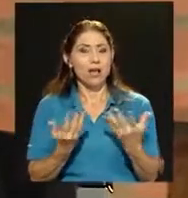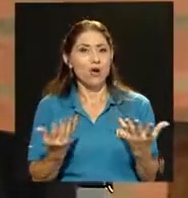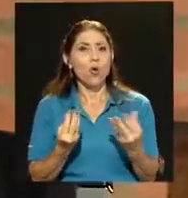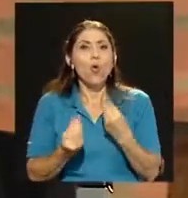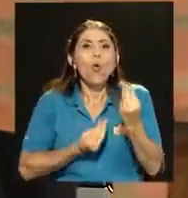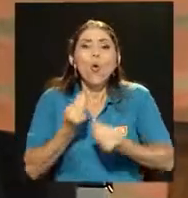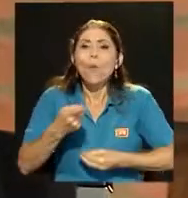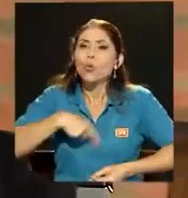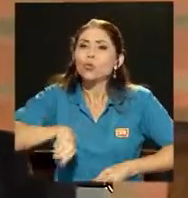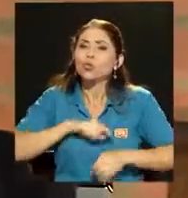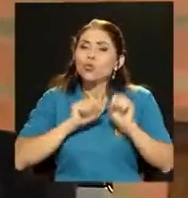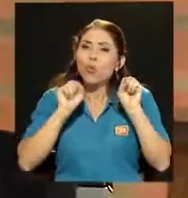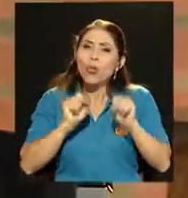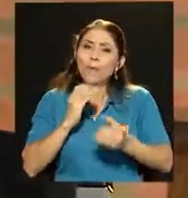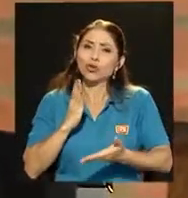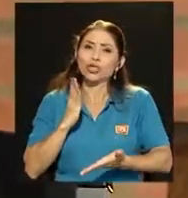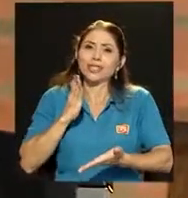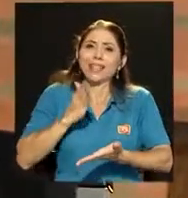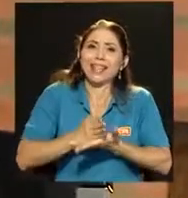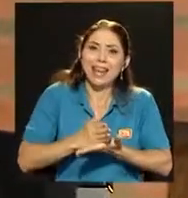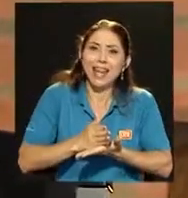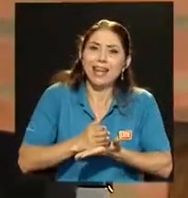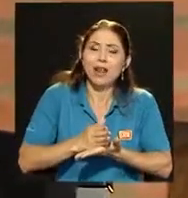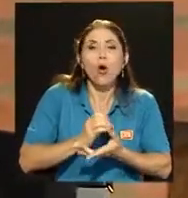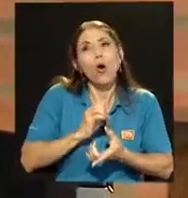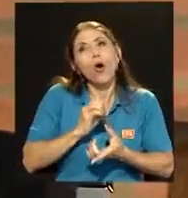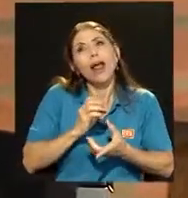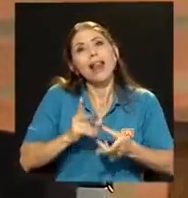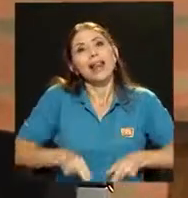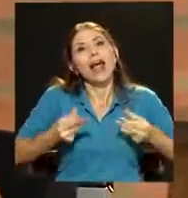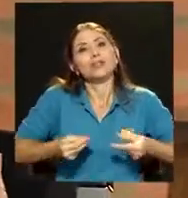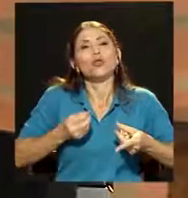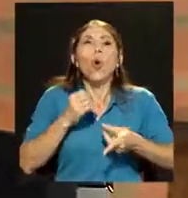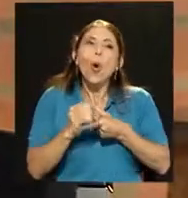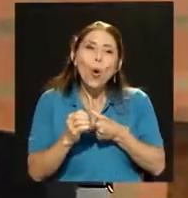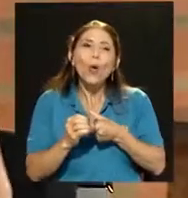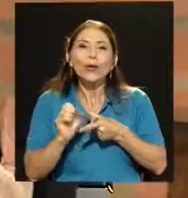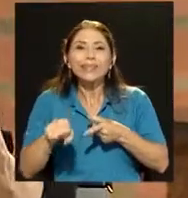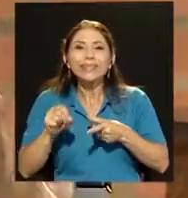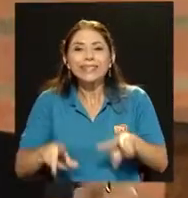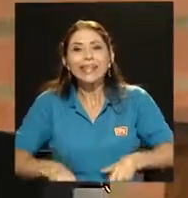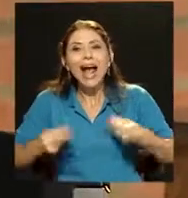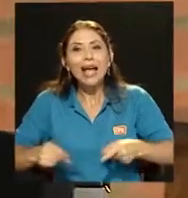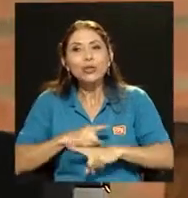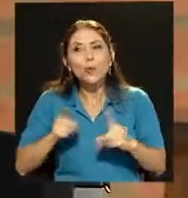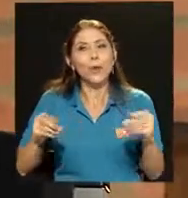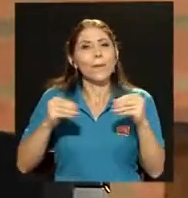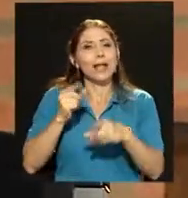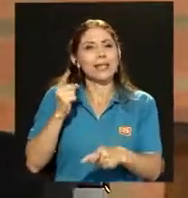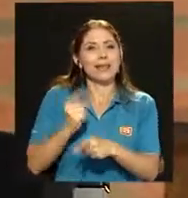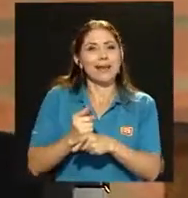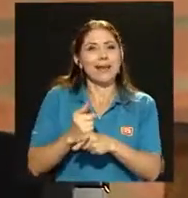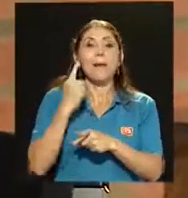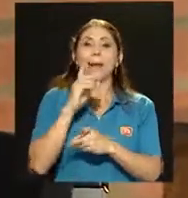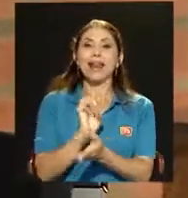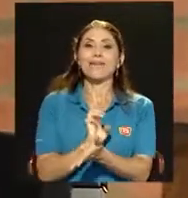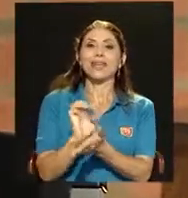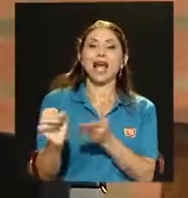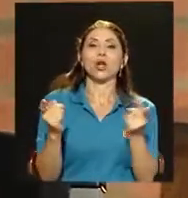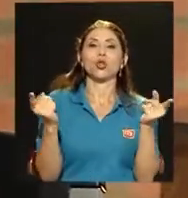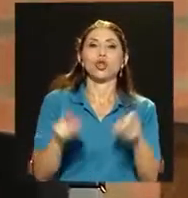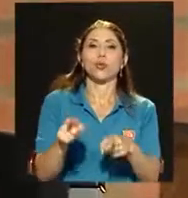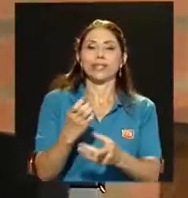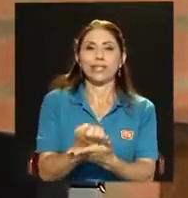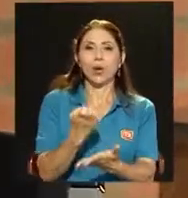detener, ¿verdad?, o hacer más eficiente ese gasto para poder evitar, digamos, las consecuencias económicas a nivel de la economía